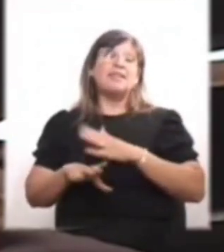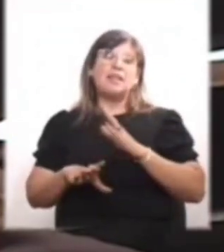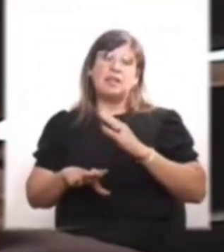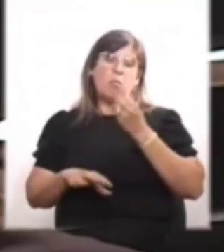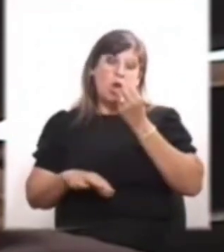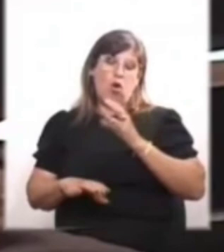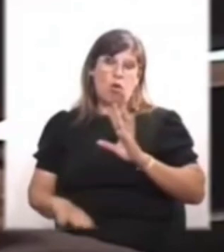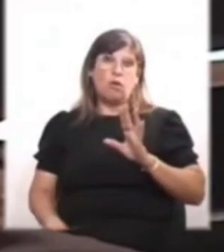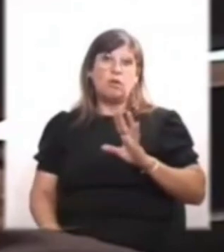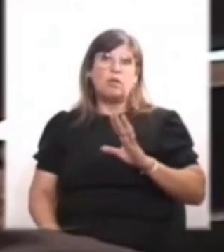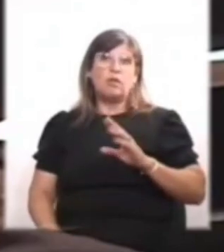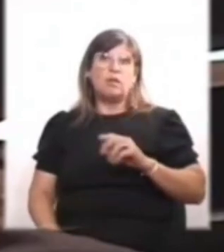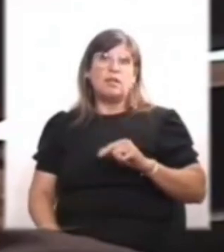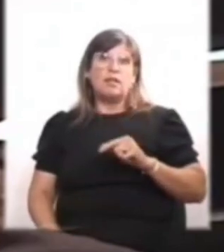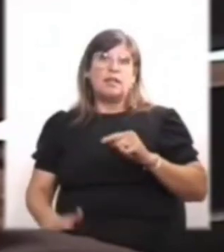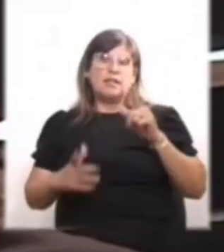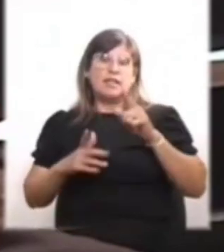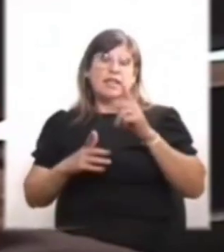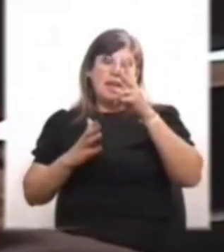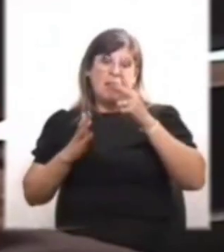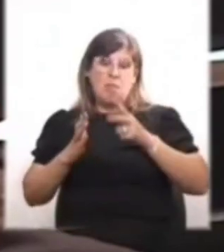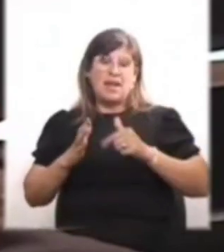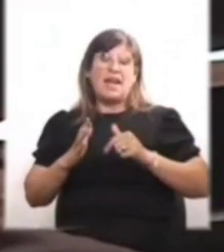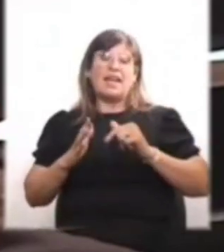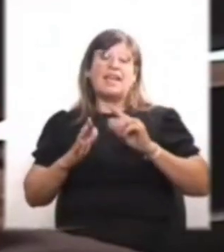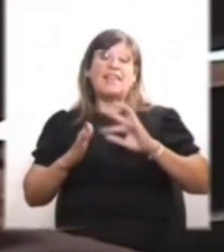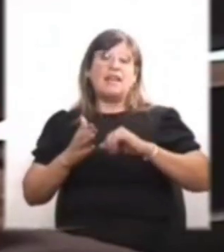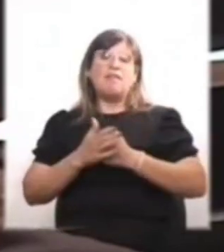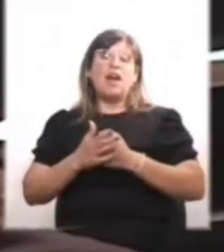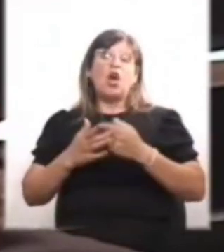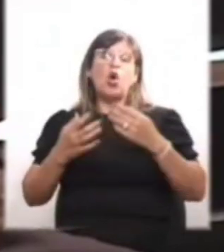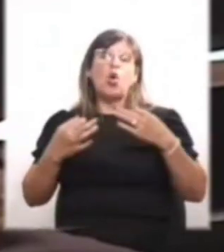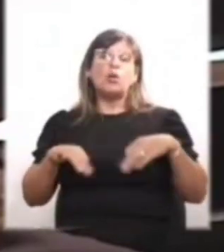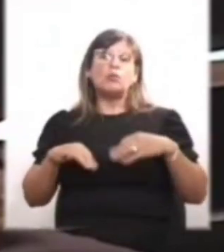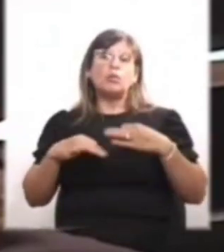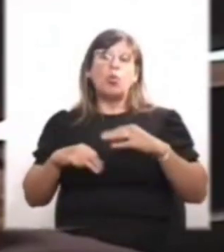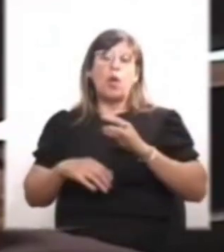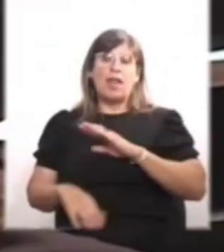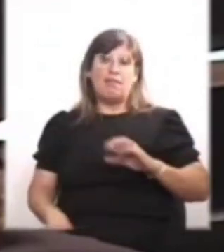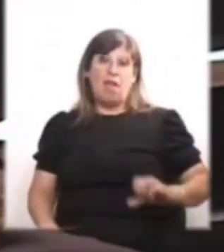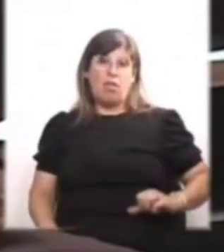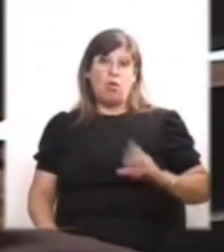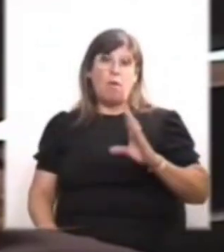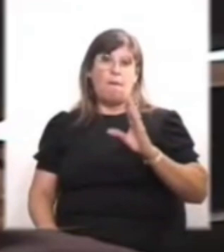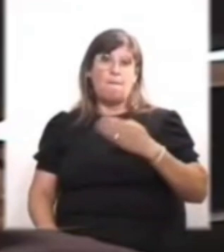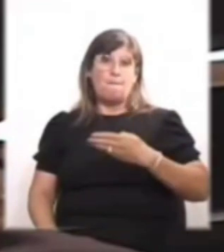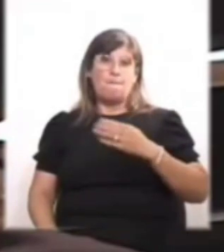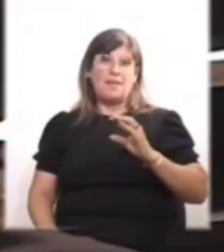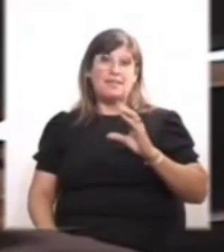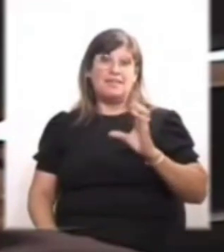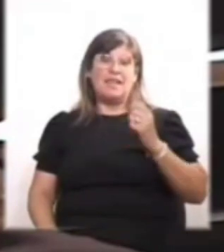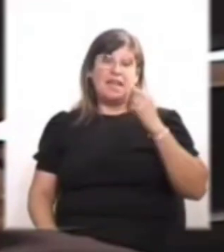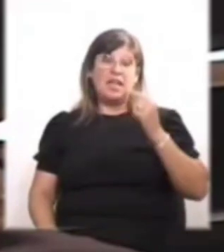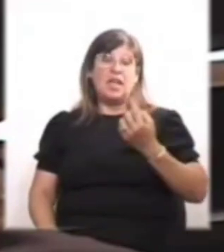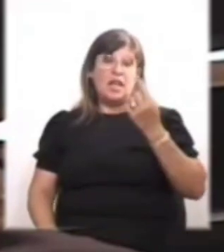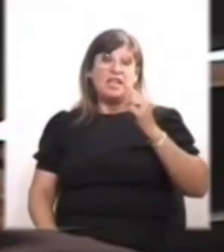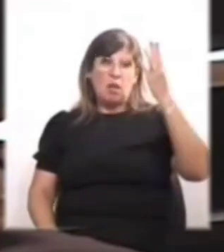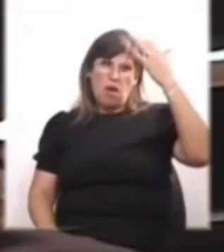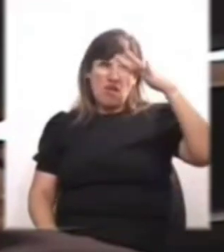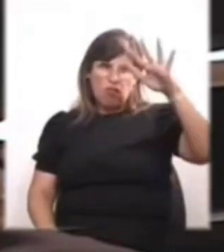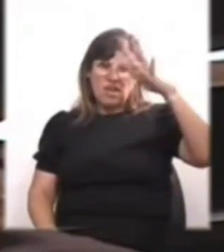que es el almanaque del Banco de Seguro del Estado. Y en uno de esos almanaques que él lo tenía afuera, en un